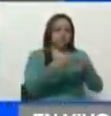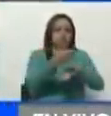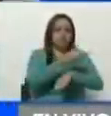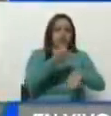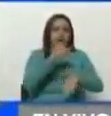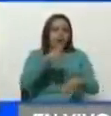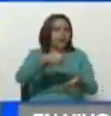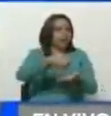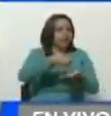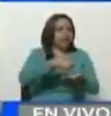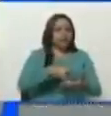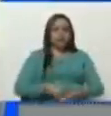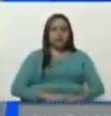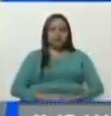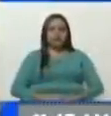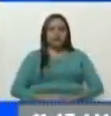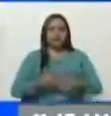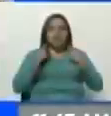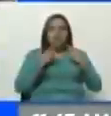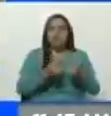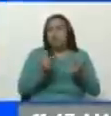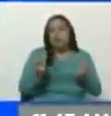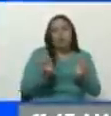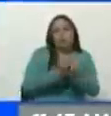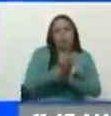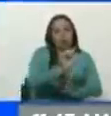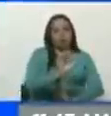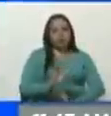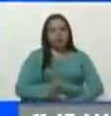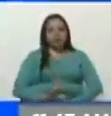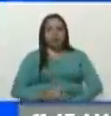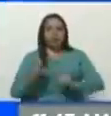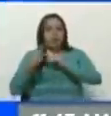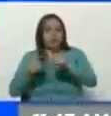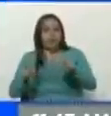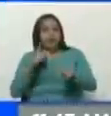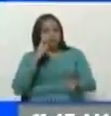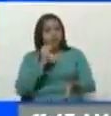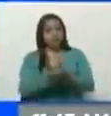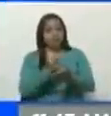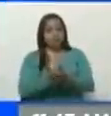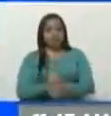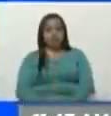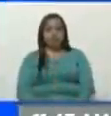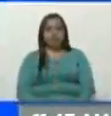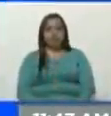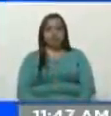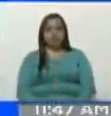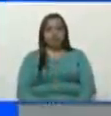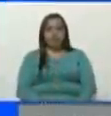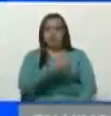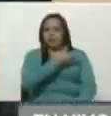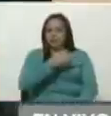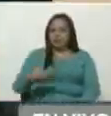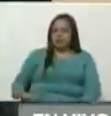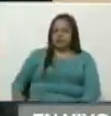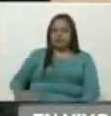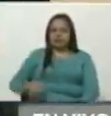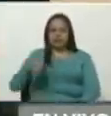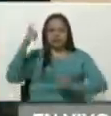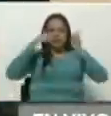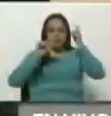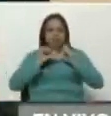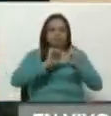Se perdió por una cosa mínima. Fíjense, sin embargo, el comandante eterno dijo sí.